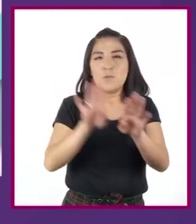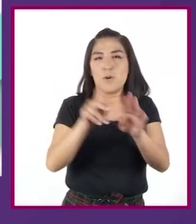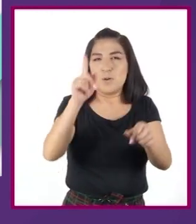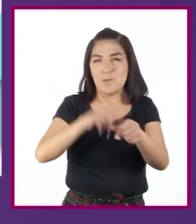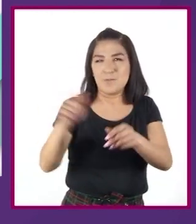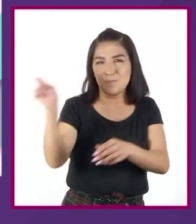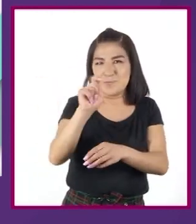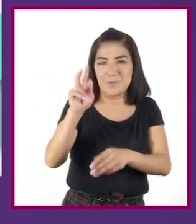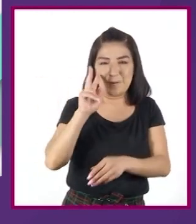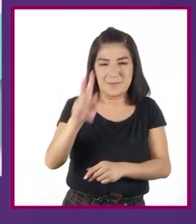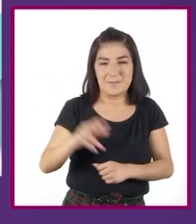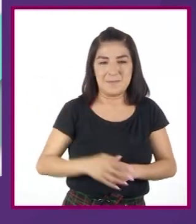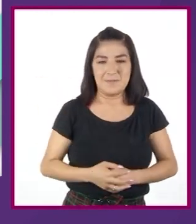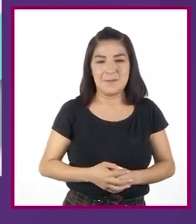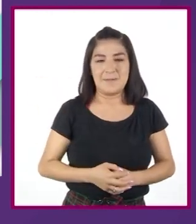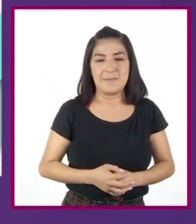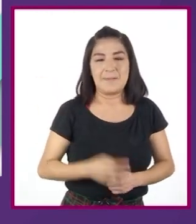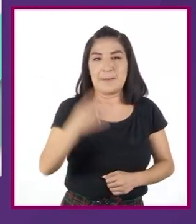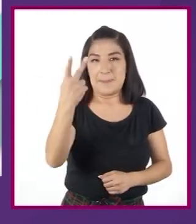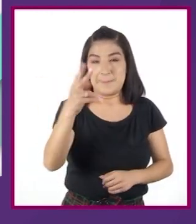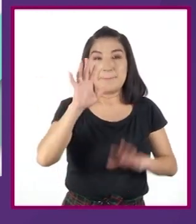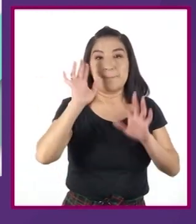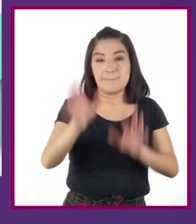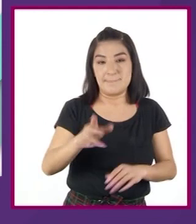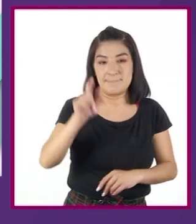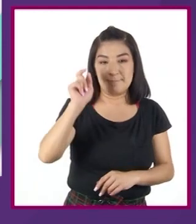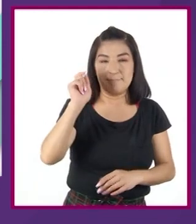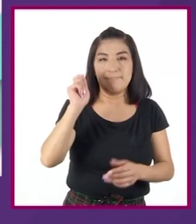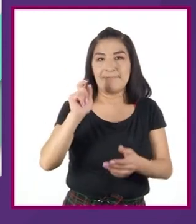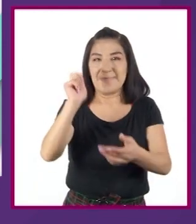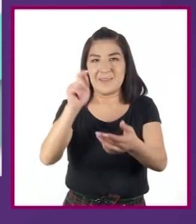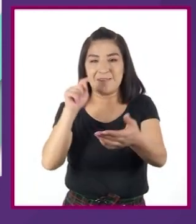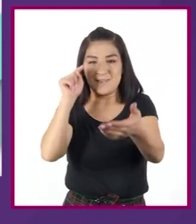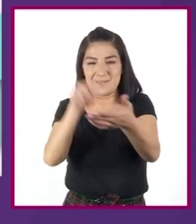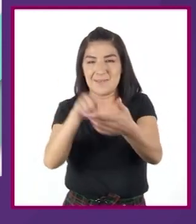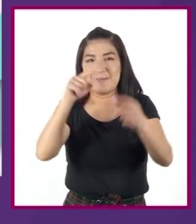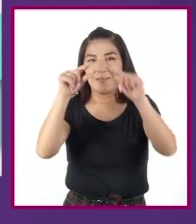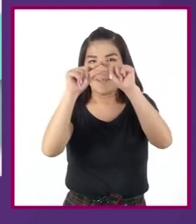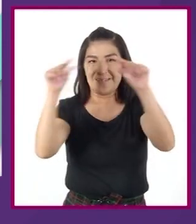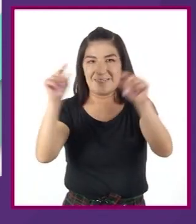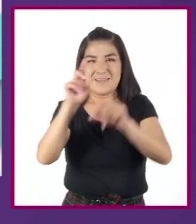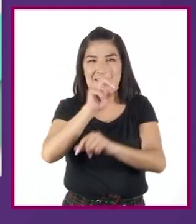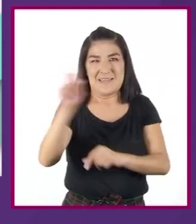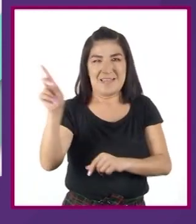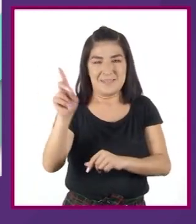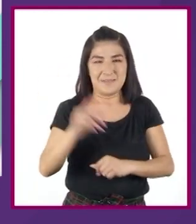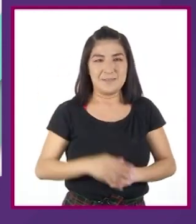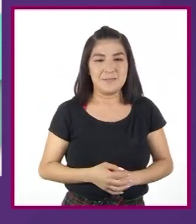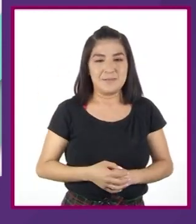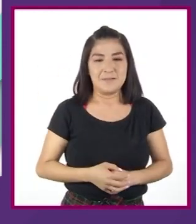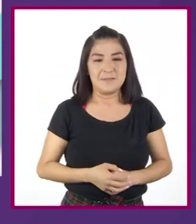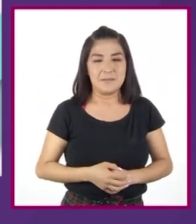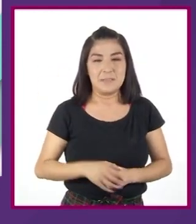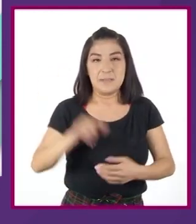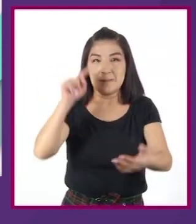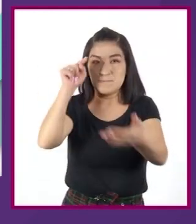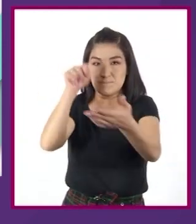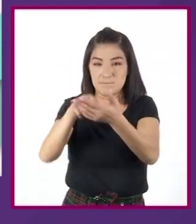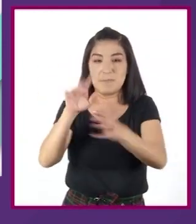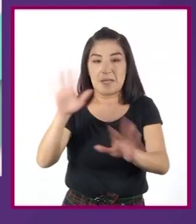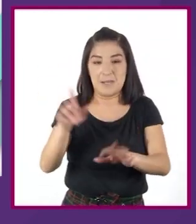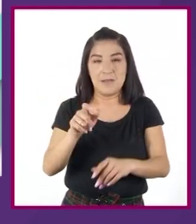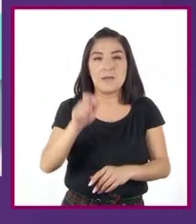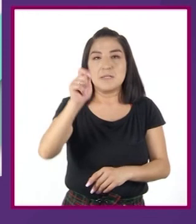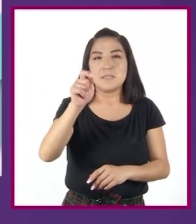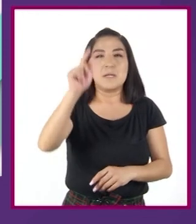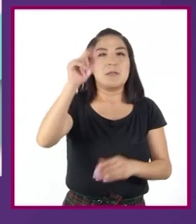las fórmulas. Seleccionamos el cuadrito del lado derecho inferior. Lo mantenemos y lo